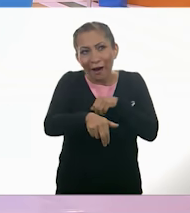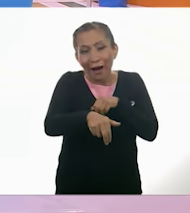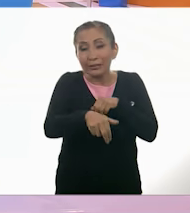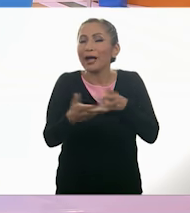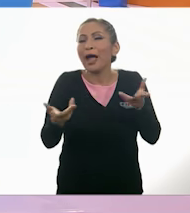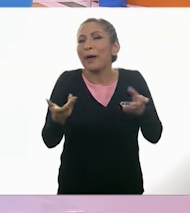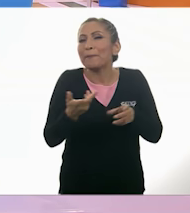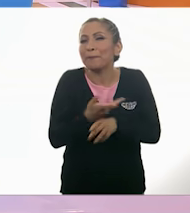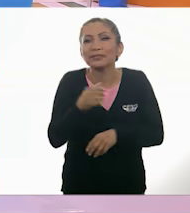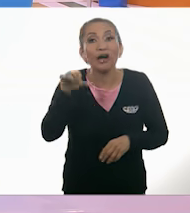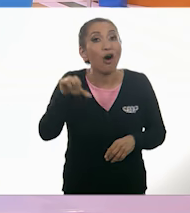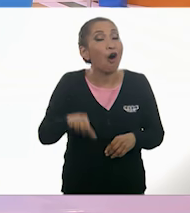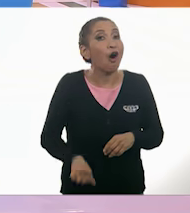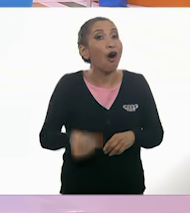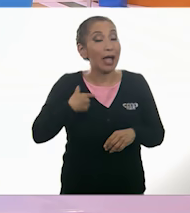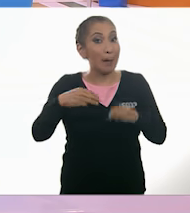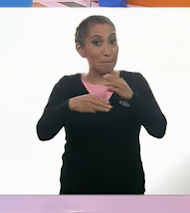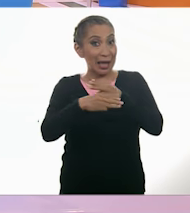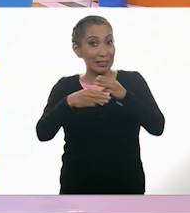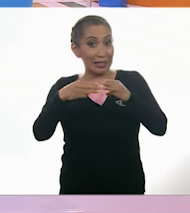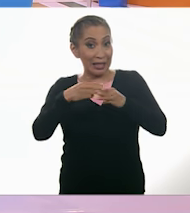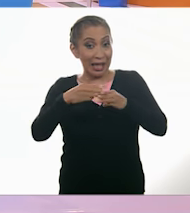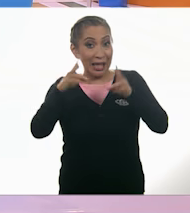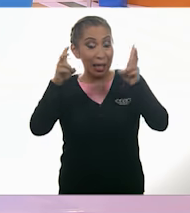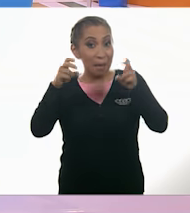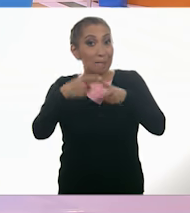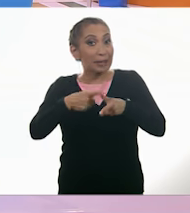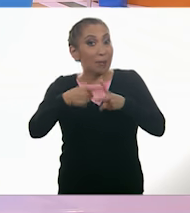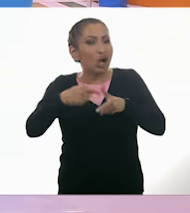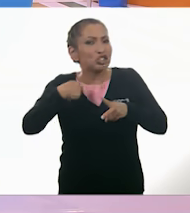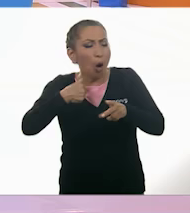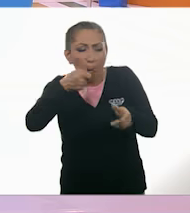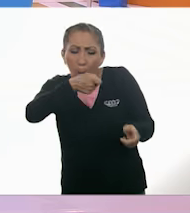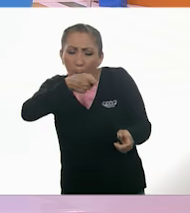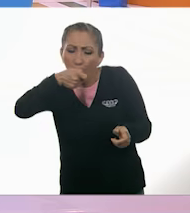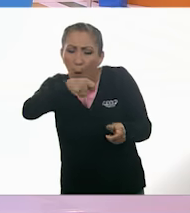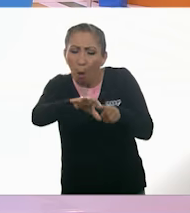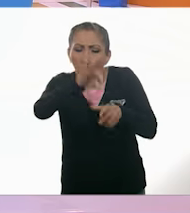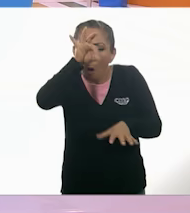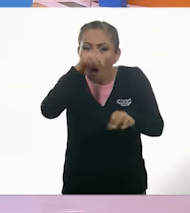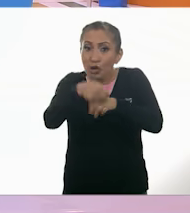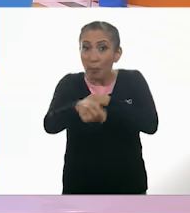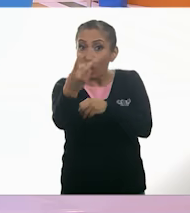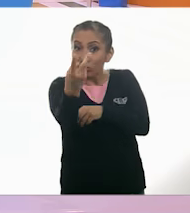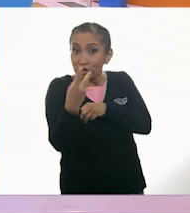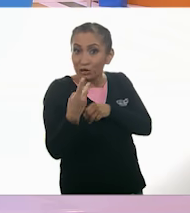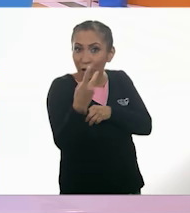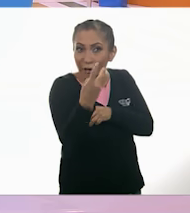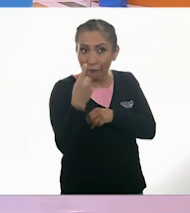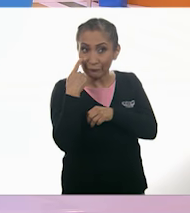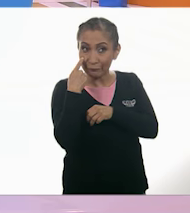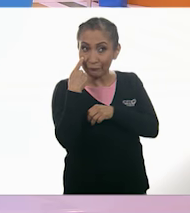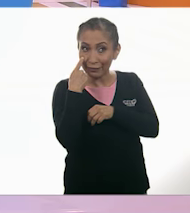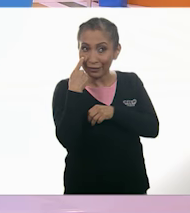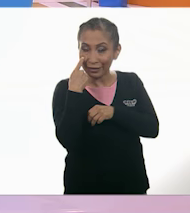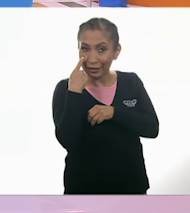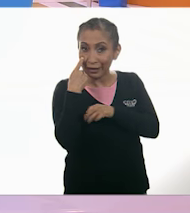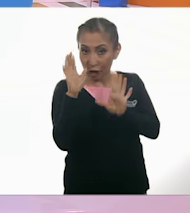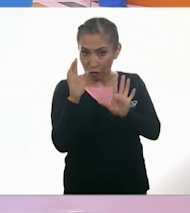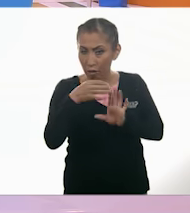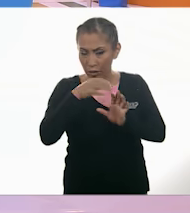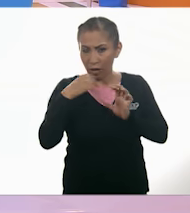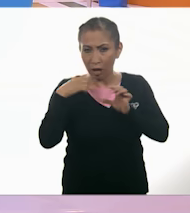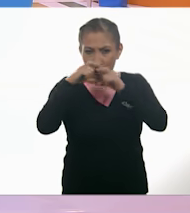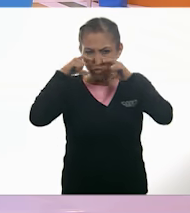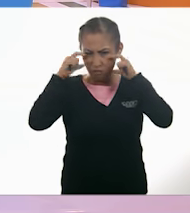Lo que pasa es que hoy en la asignatura de matemáticas vamos a ser detectives numéricos. Sí, ustedes y yo iré. Me voy a